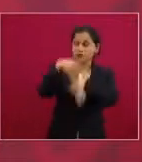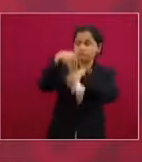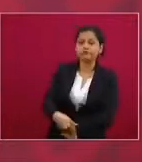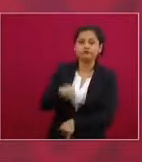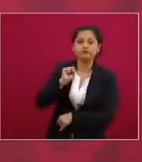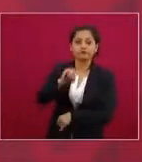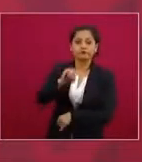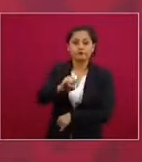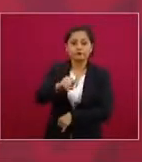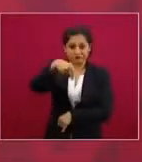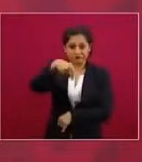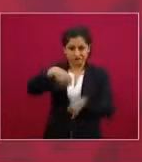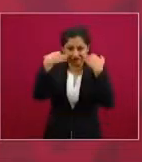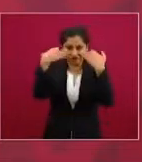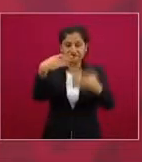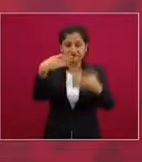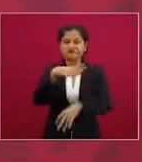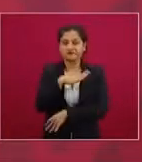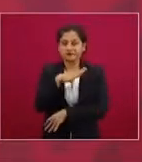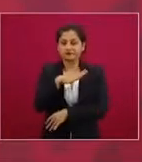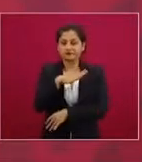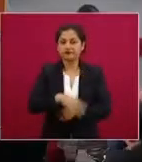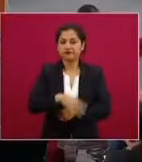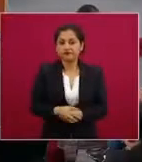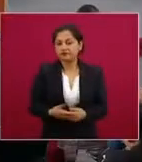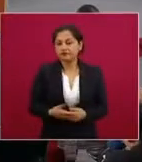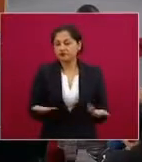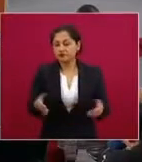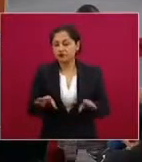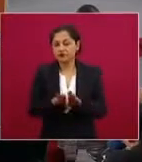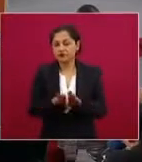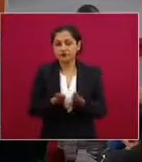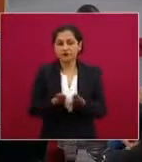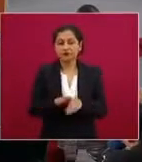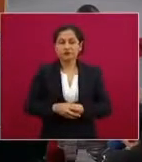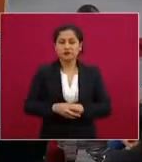Hay constancia de ello. Se han